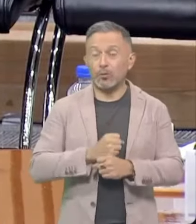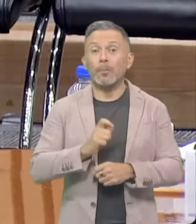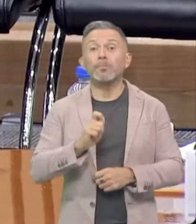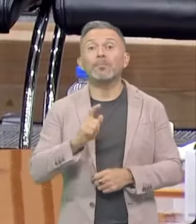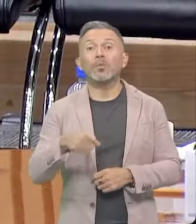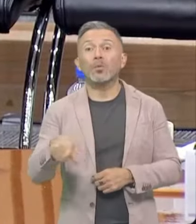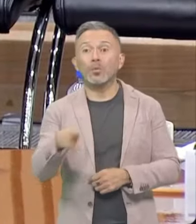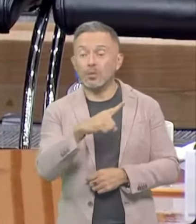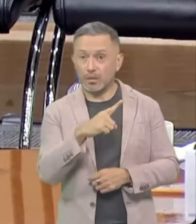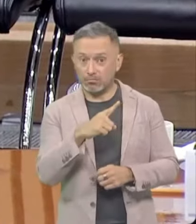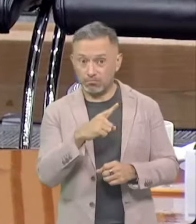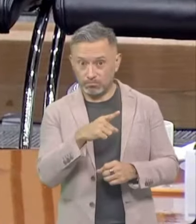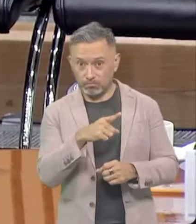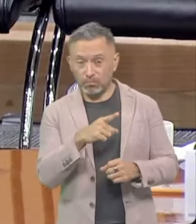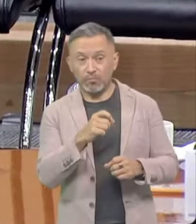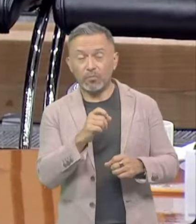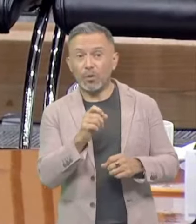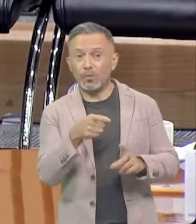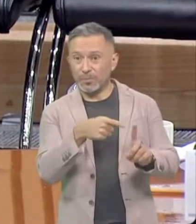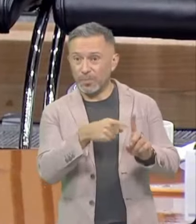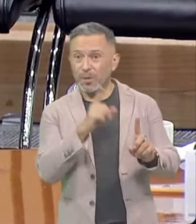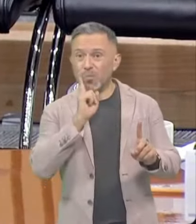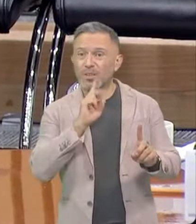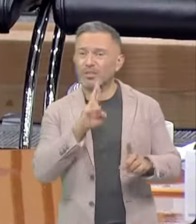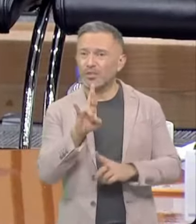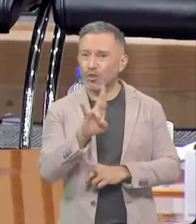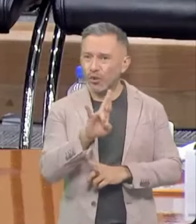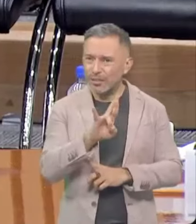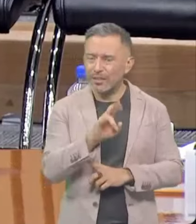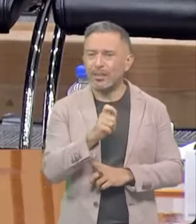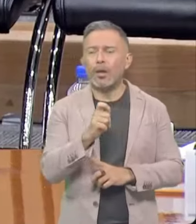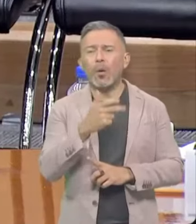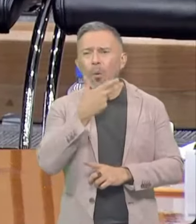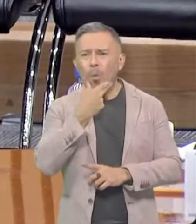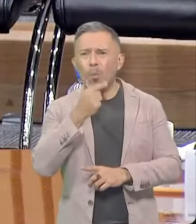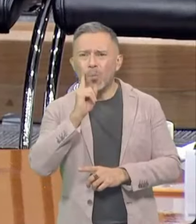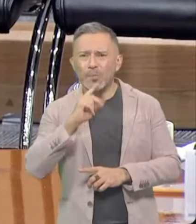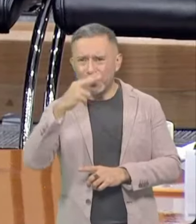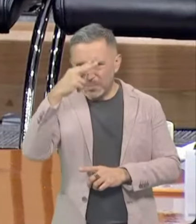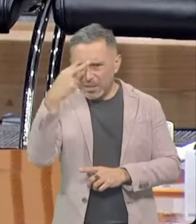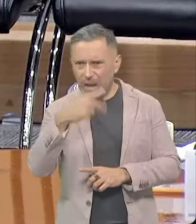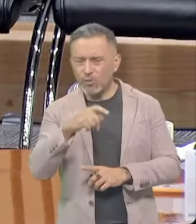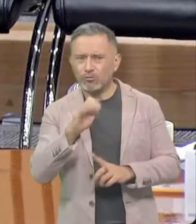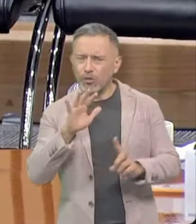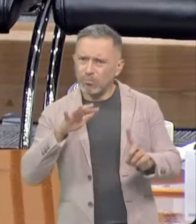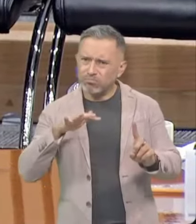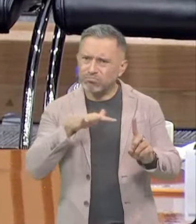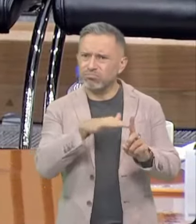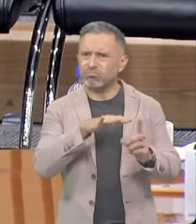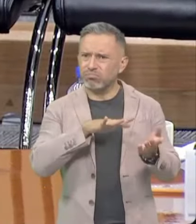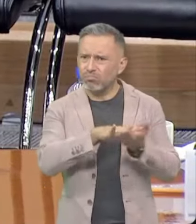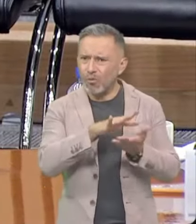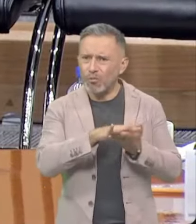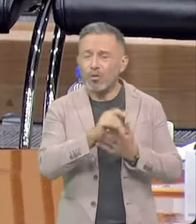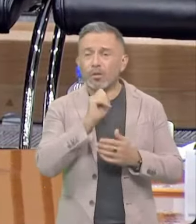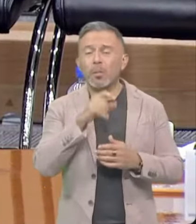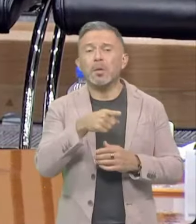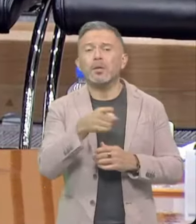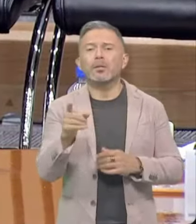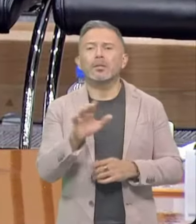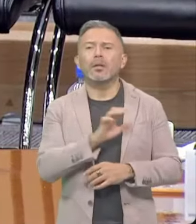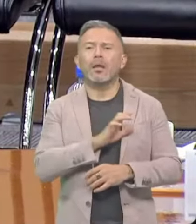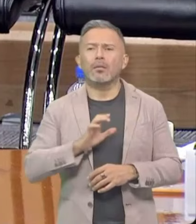por sochil Gálvez Ruiz por las mexicanas y los mexicanos que también abanderaron los diferentes cargos de elección